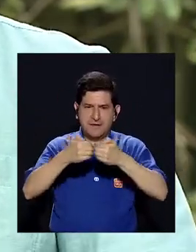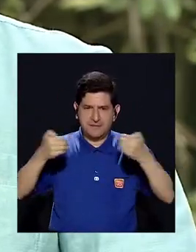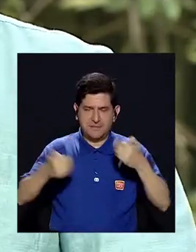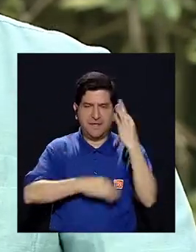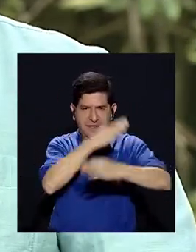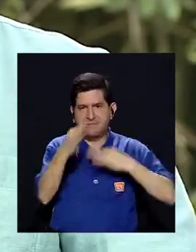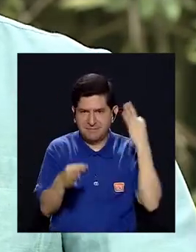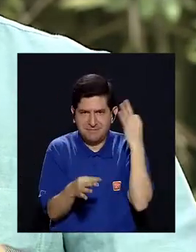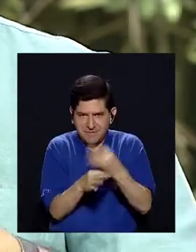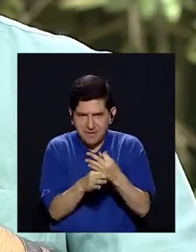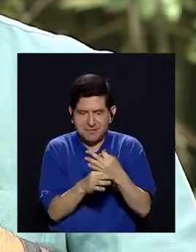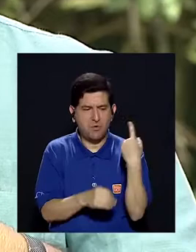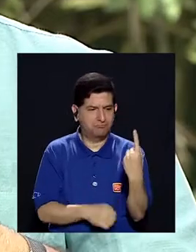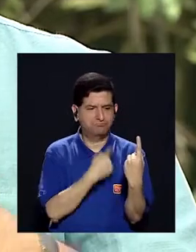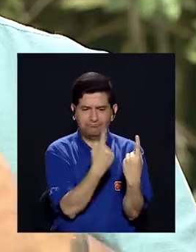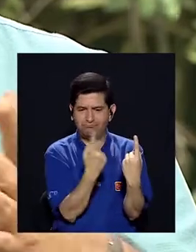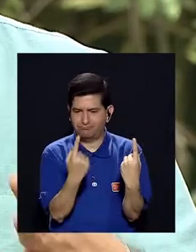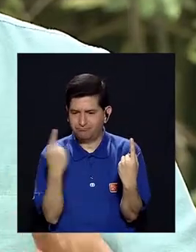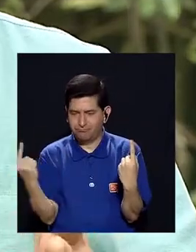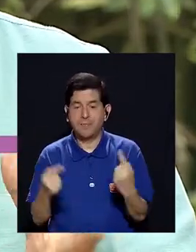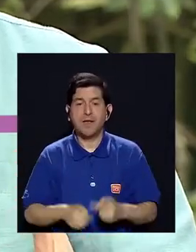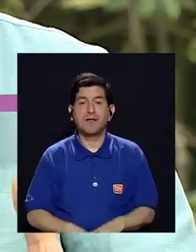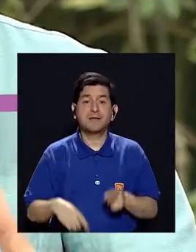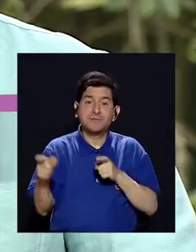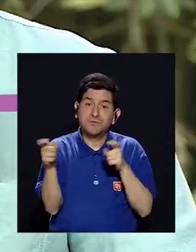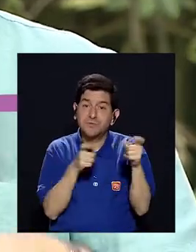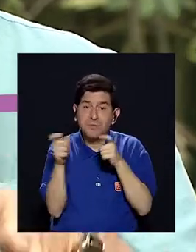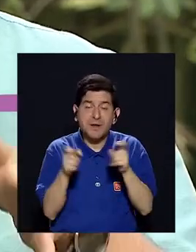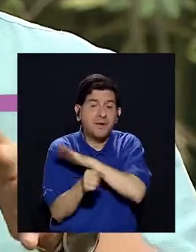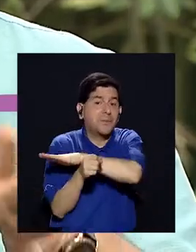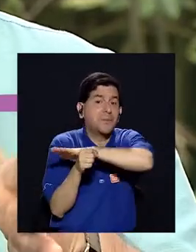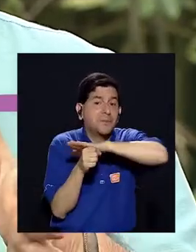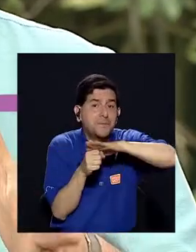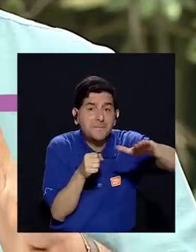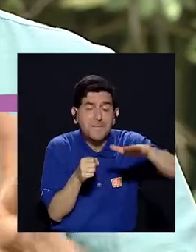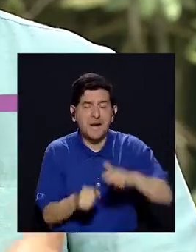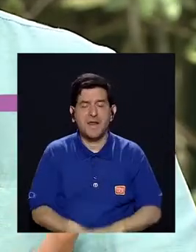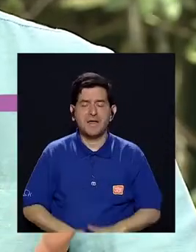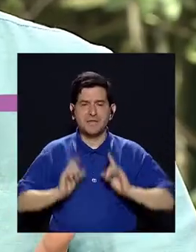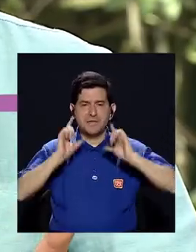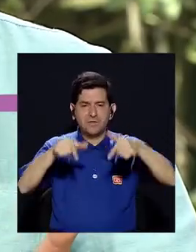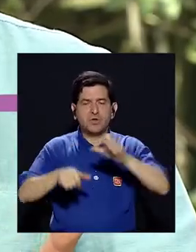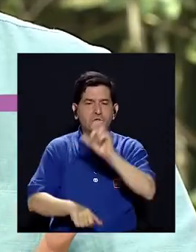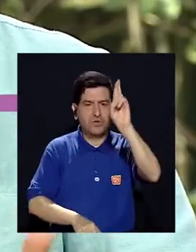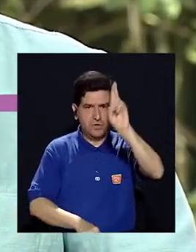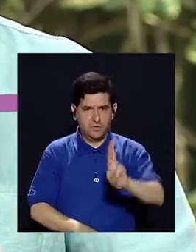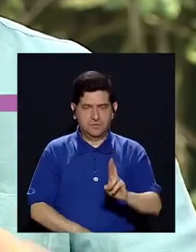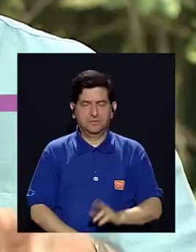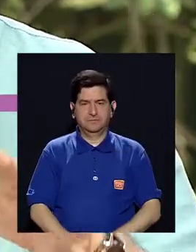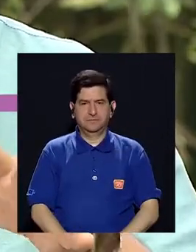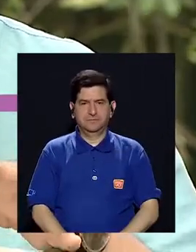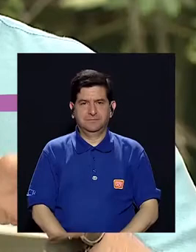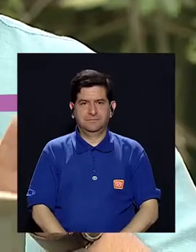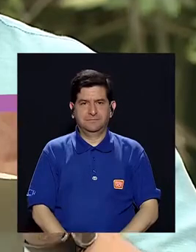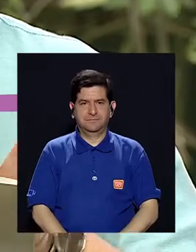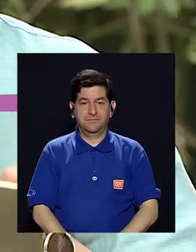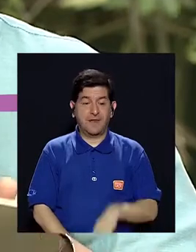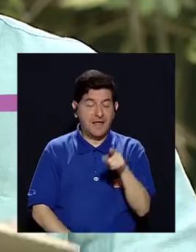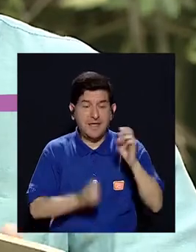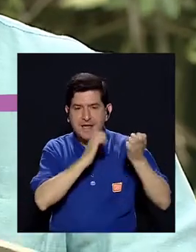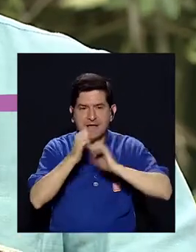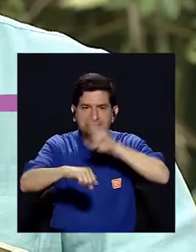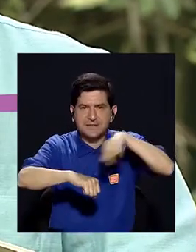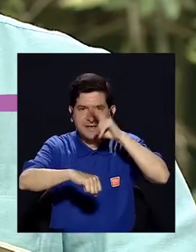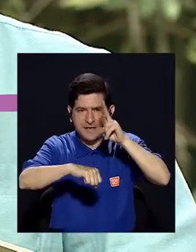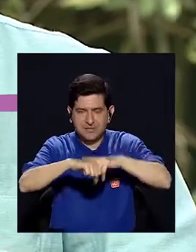separación por tipo. Entonces, todo esto es un manejo integral de los residuos en Costa Rica. Y dentro de